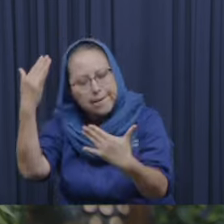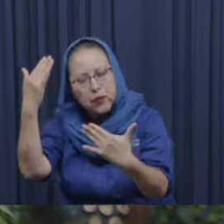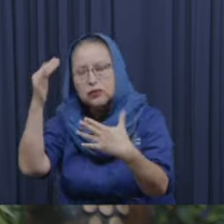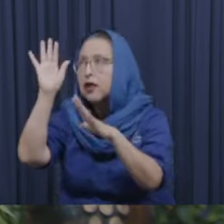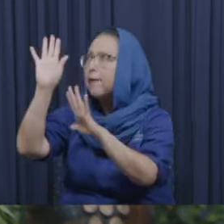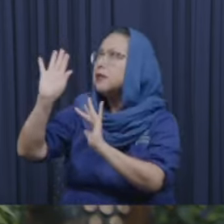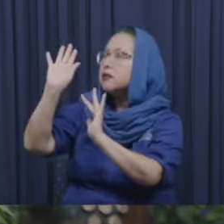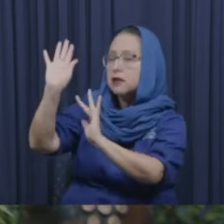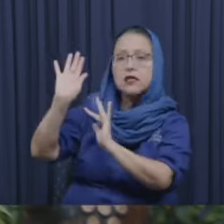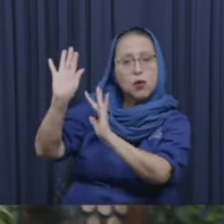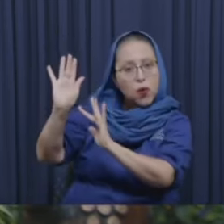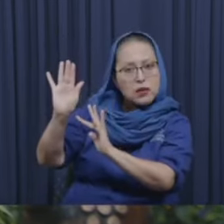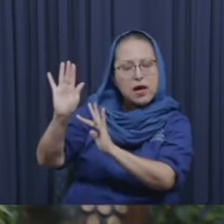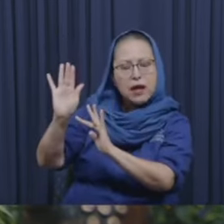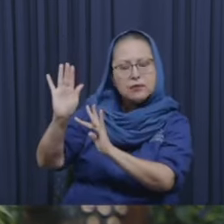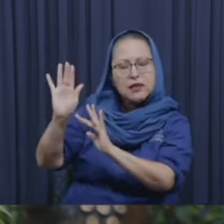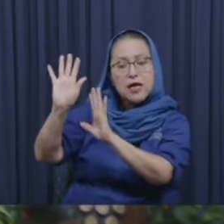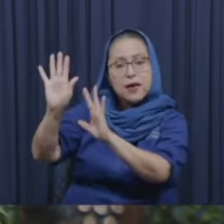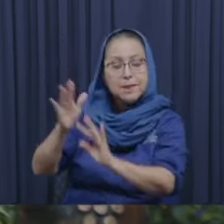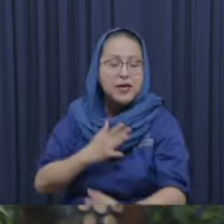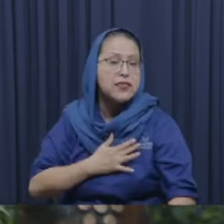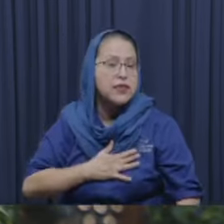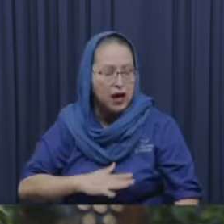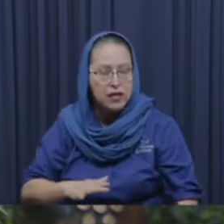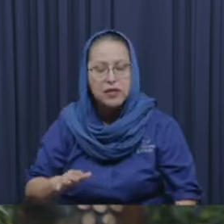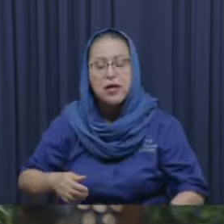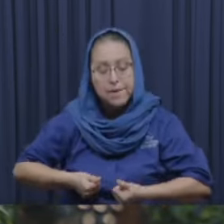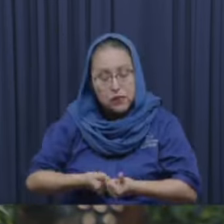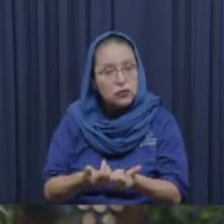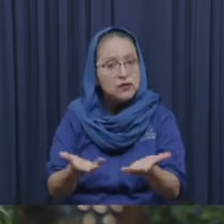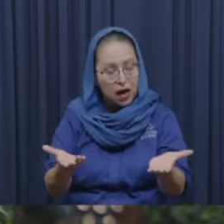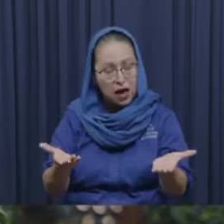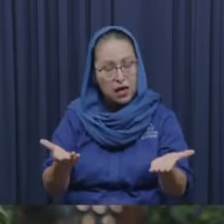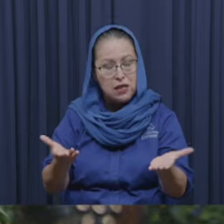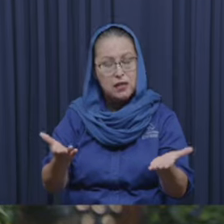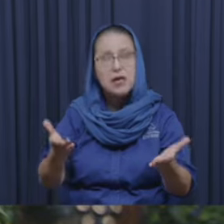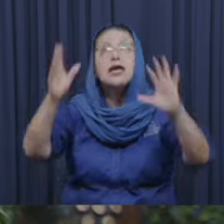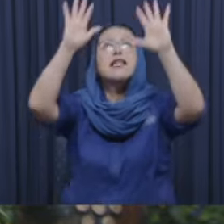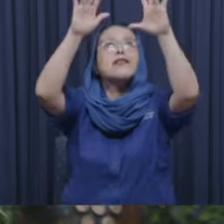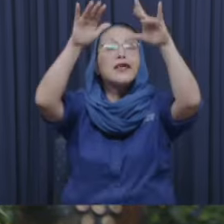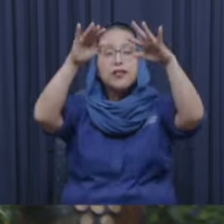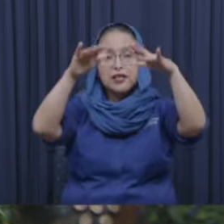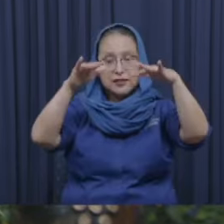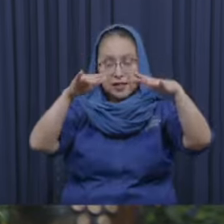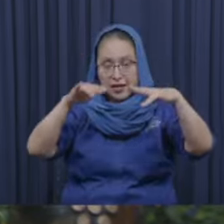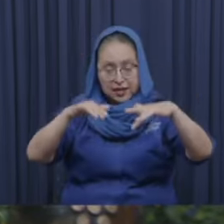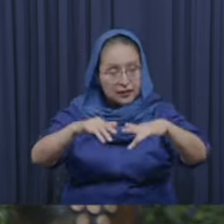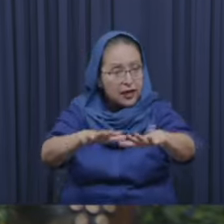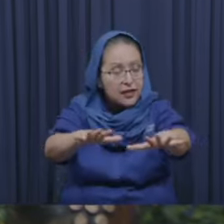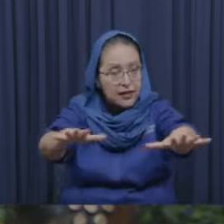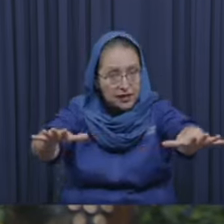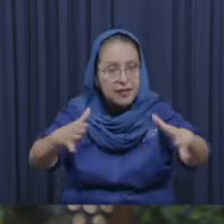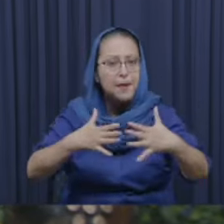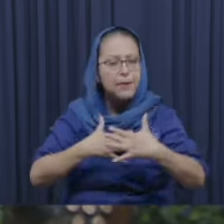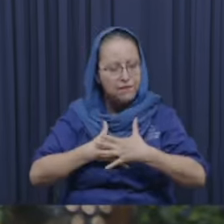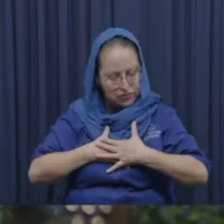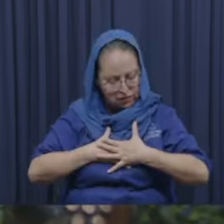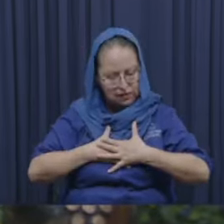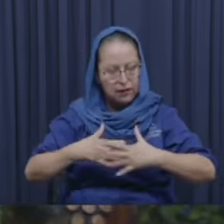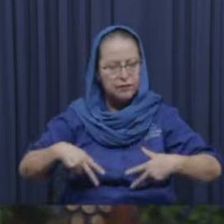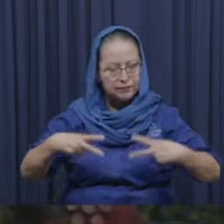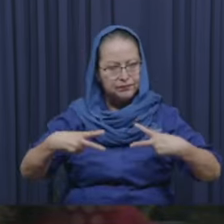misericordia tu piedad tu bondad que constantemente Señor derramas sobre nuestra vida en